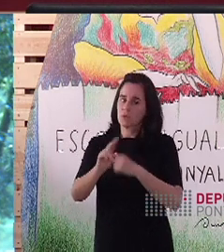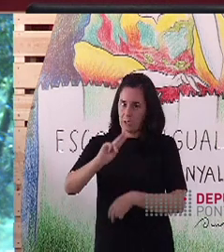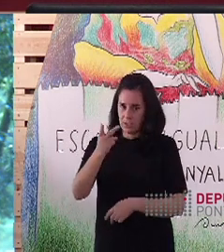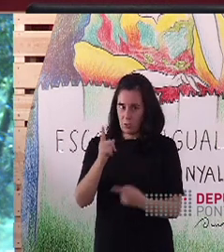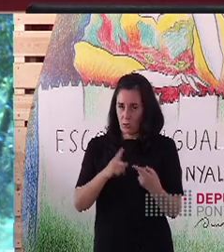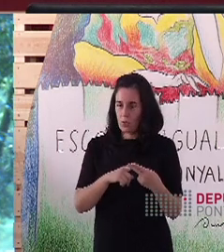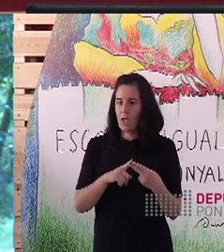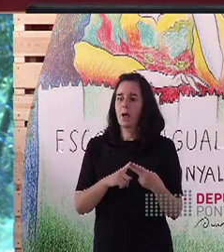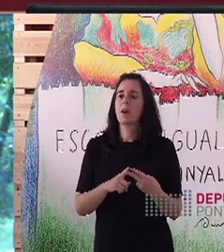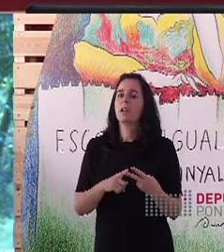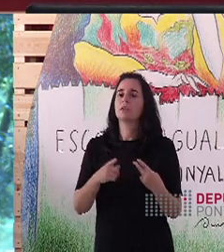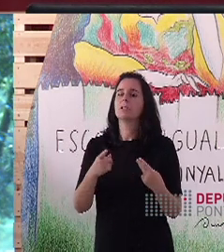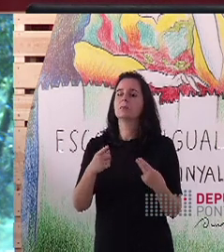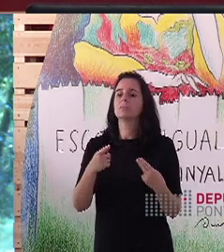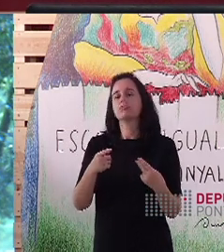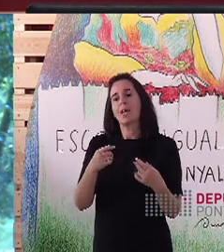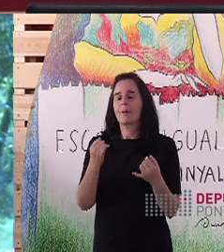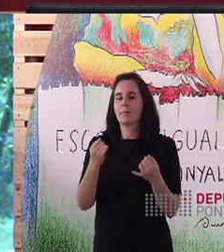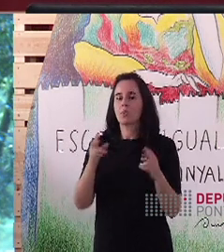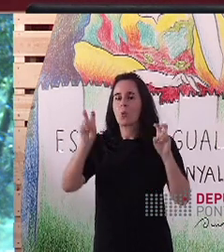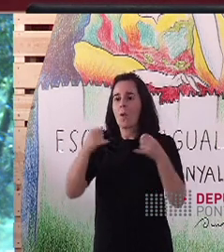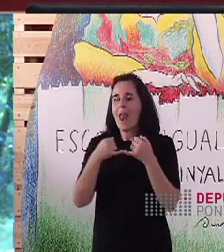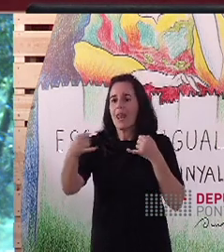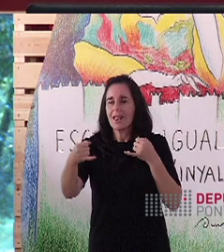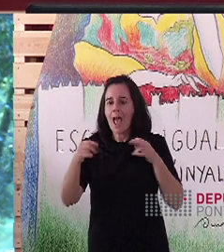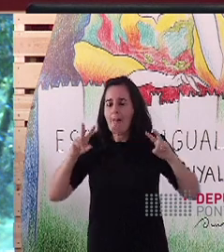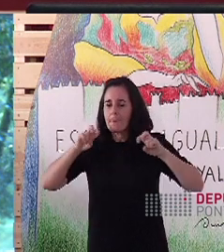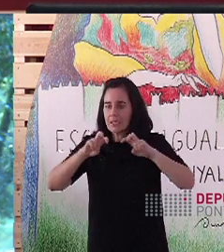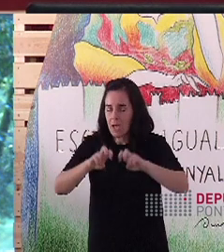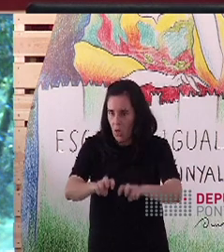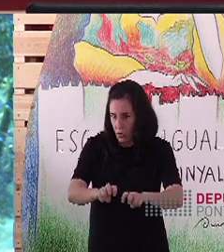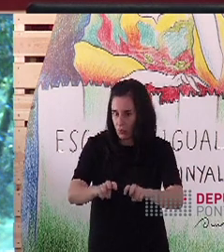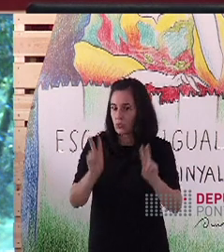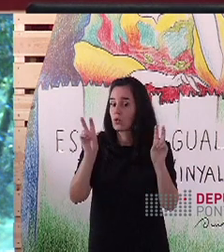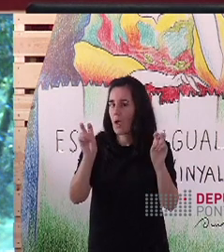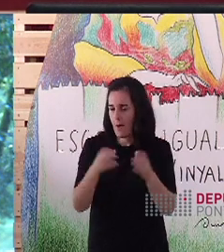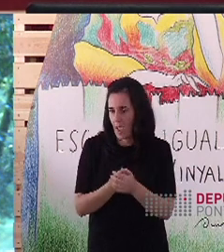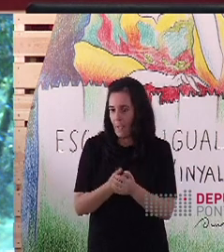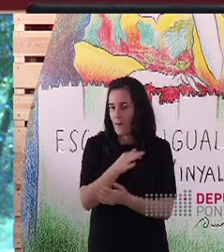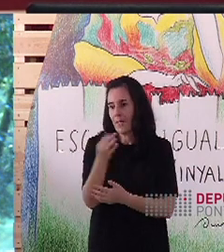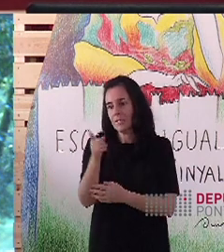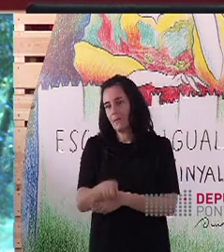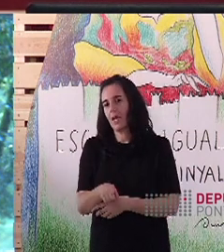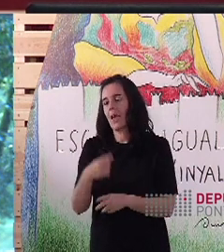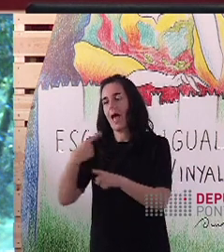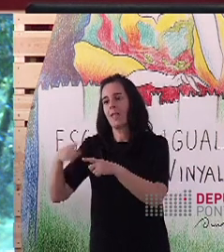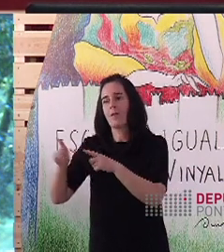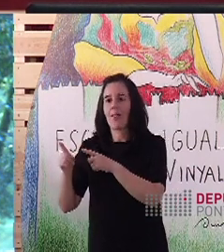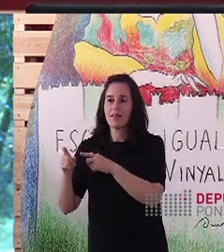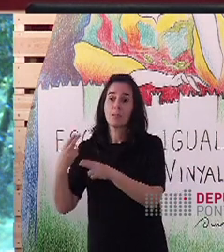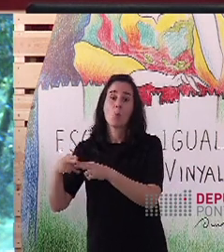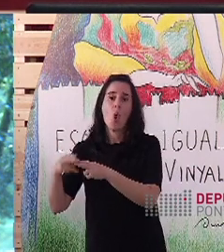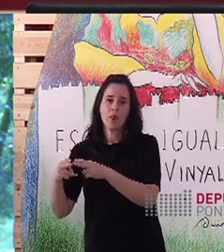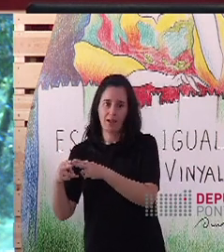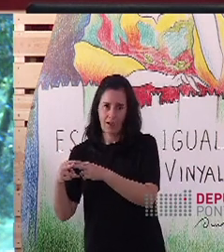con una nueva línea de investigación y una nueva agenda política que se va a abrir en la